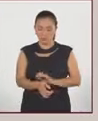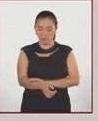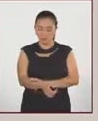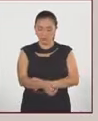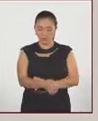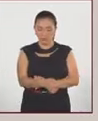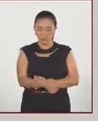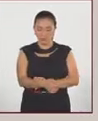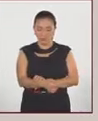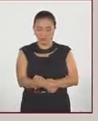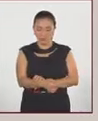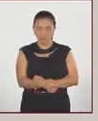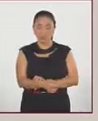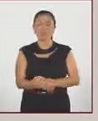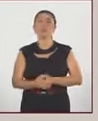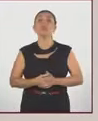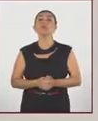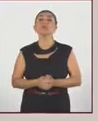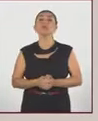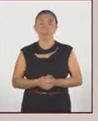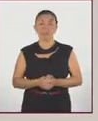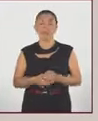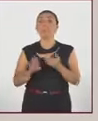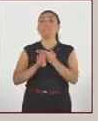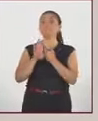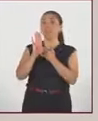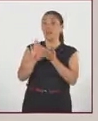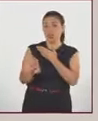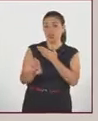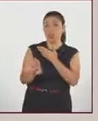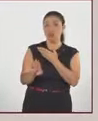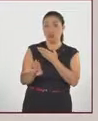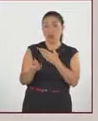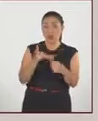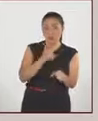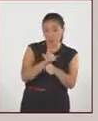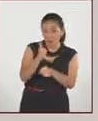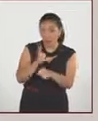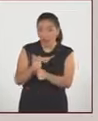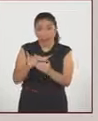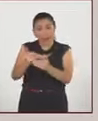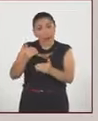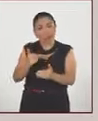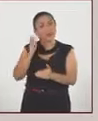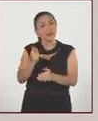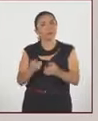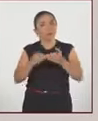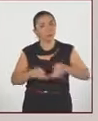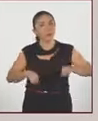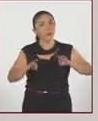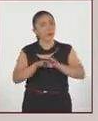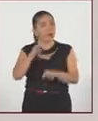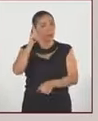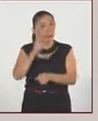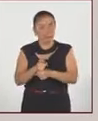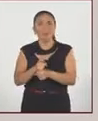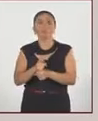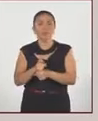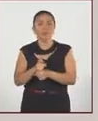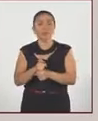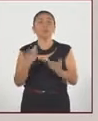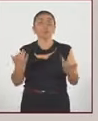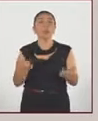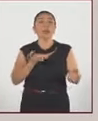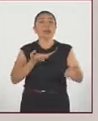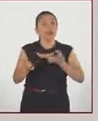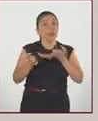Bueno, les decía, la prevención y la detección temprana siempre es lo más importante en el entorno escolar. El